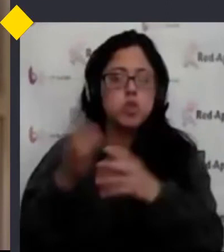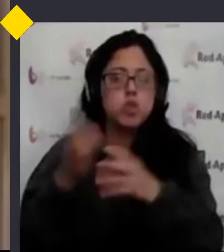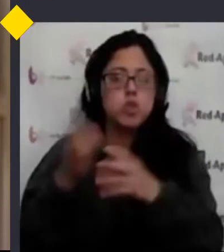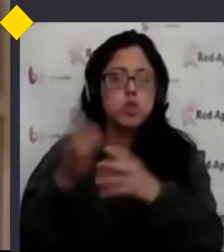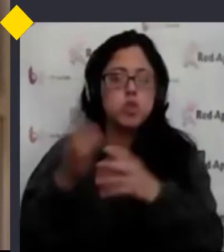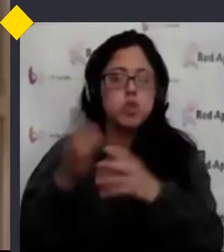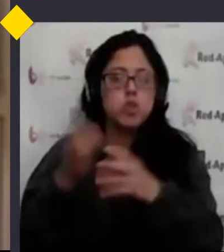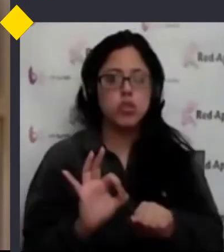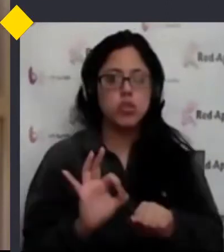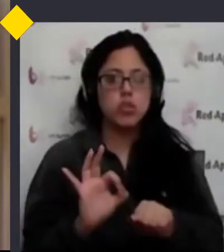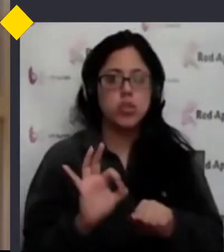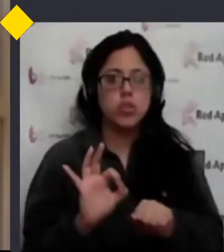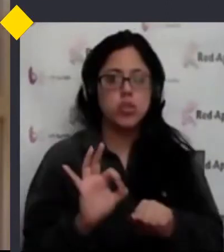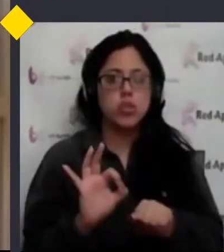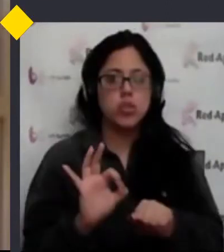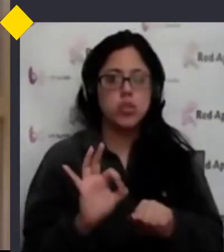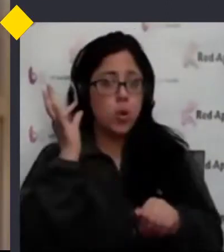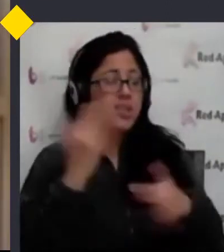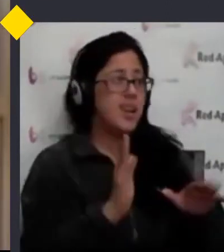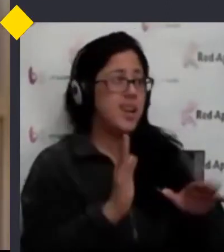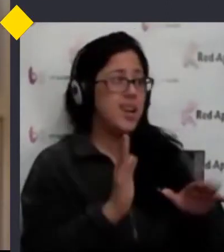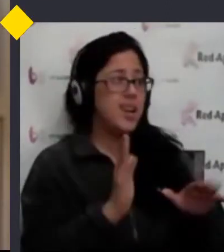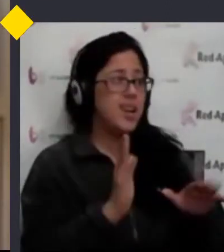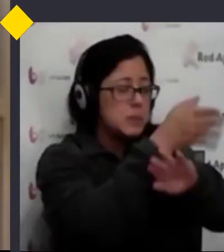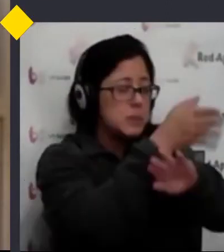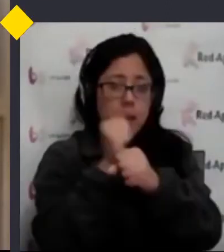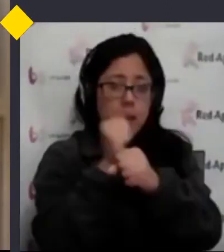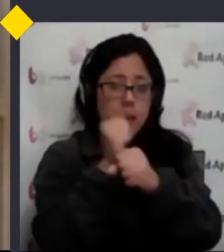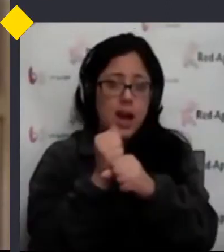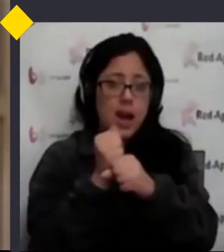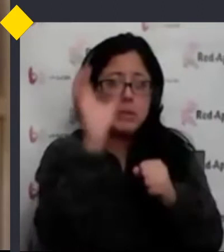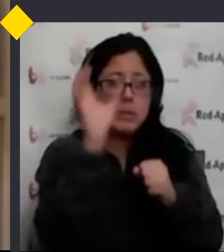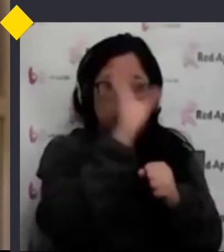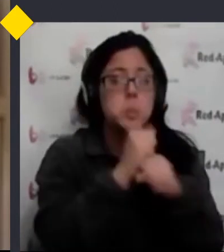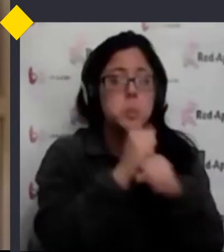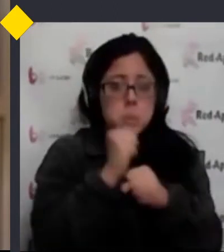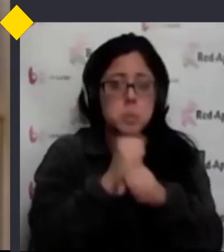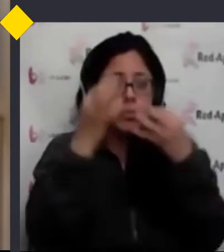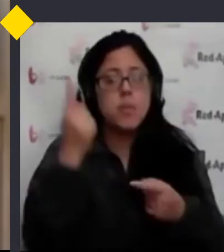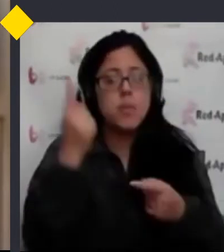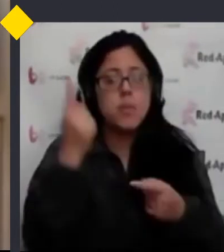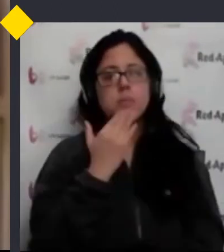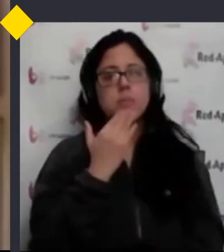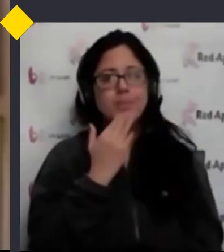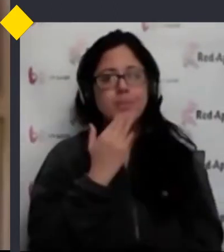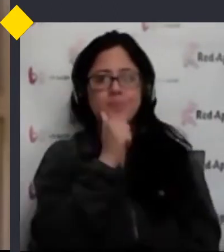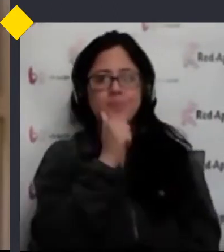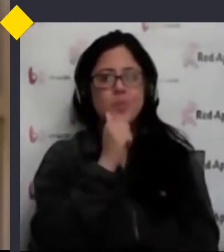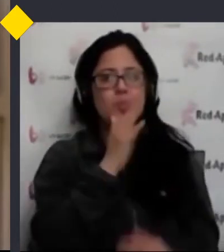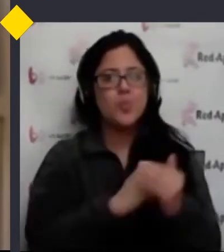1 millón de mujeres que han salido al mercado laboral, han podido salir a buscar trabajo. Y lo otro, que tampoco van a tener las mismas